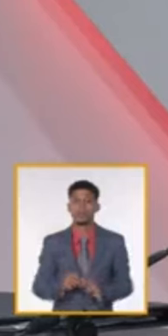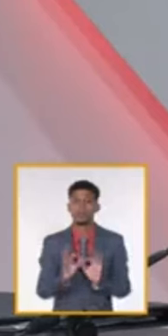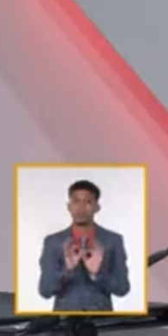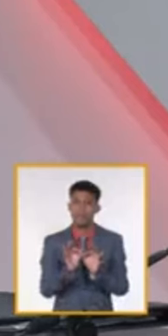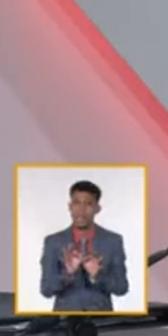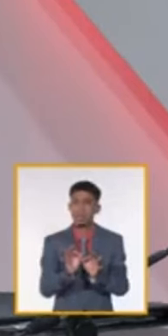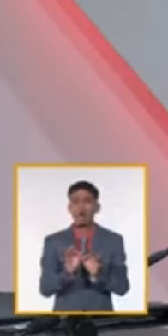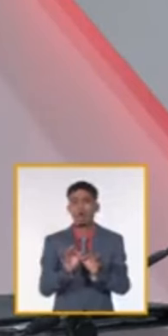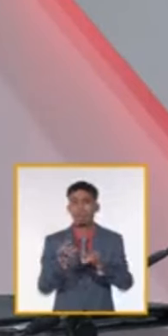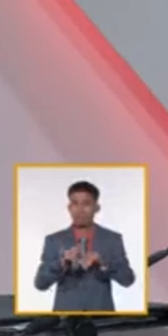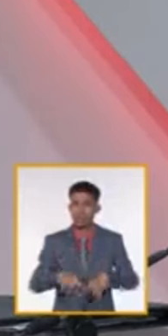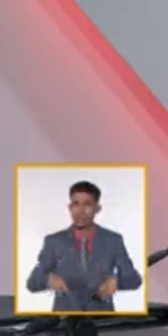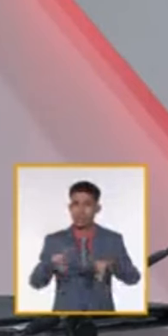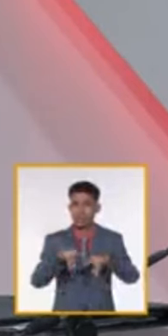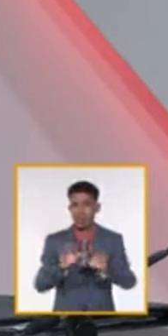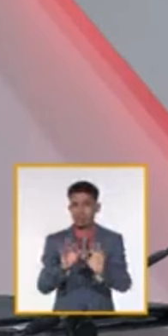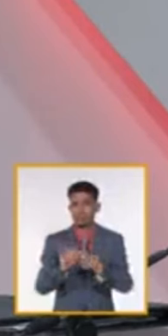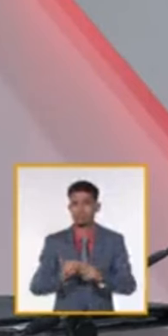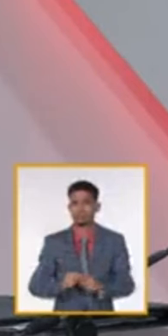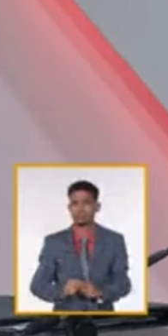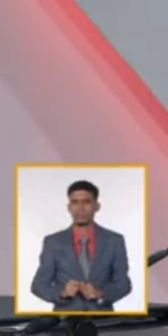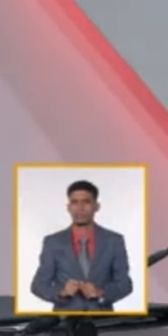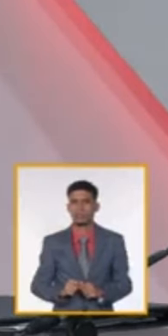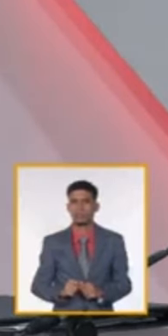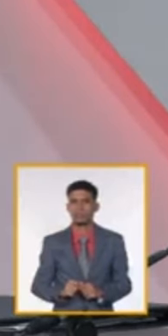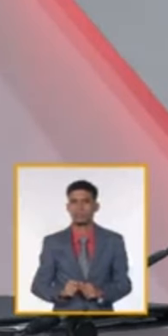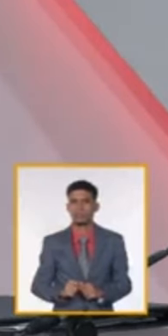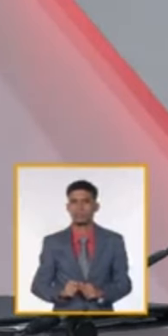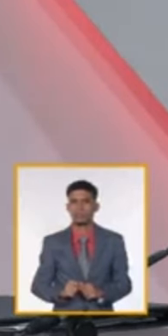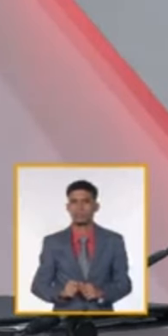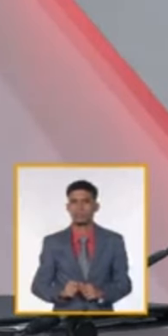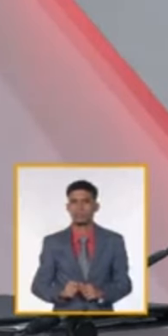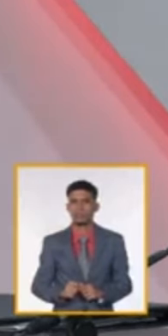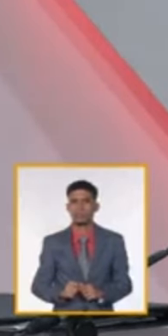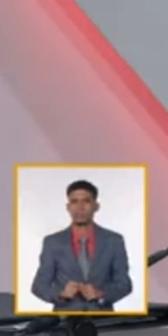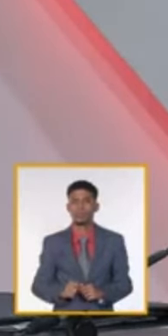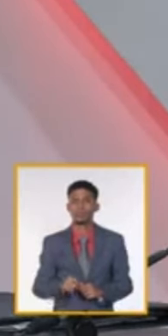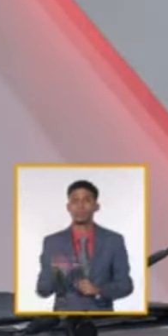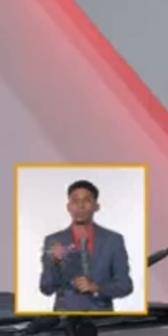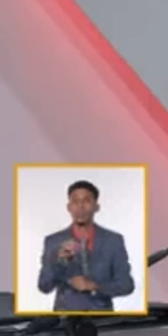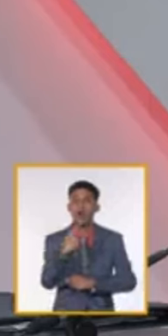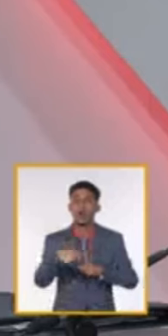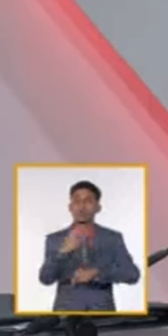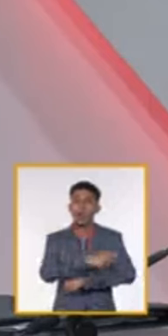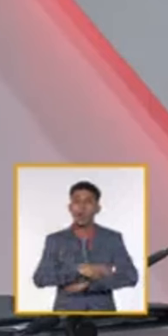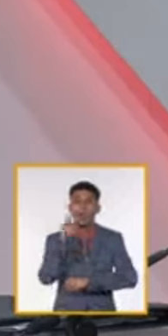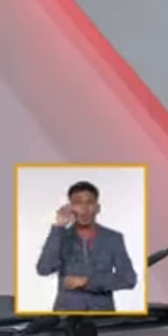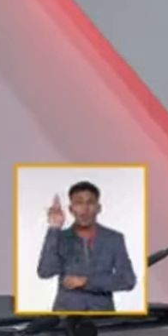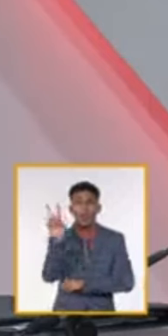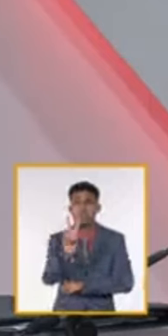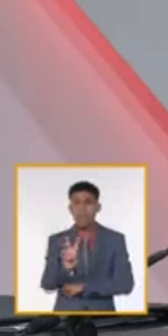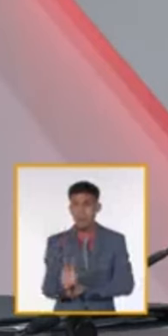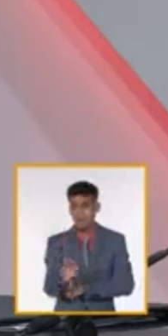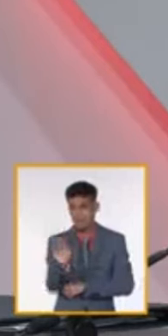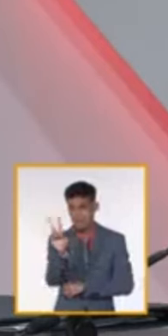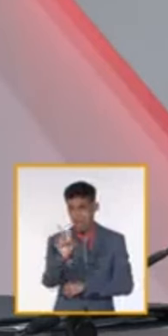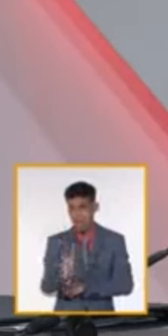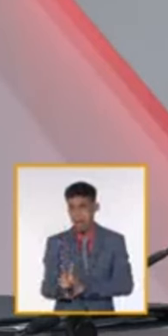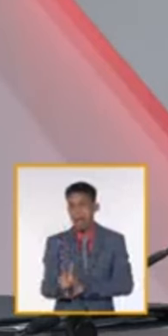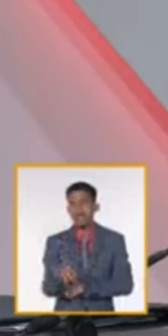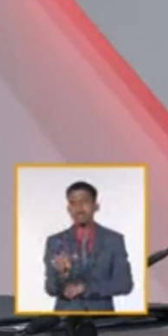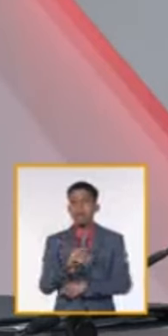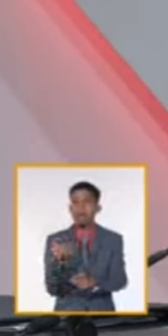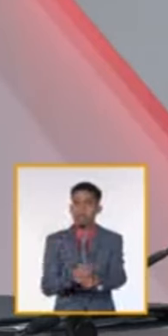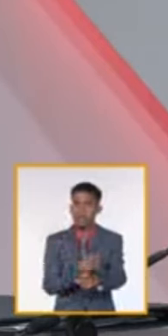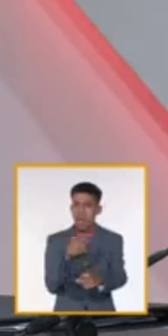ya había visto arder las universidades de Harvard y de Pensilvania y no quería, al parecer, la